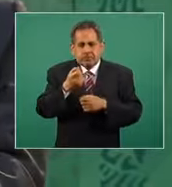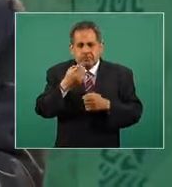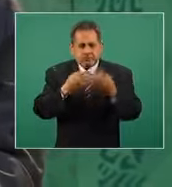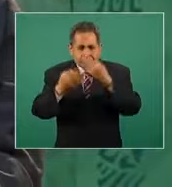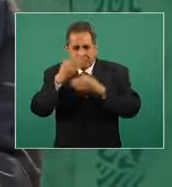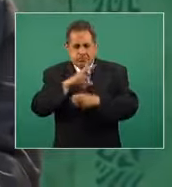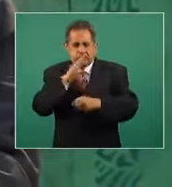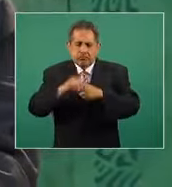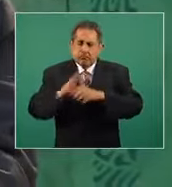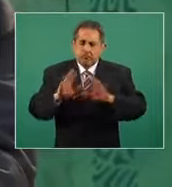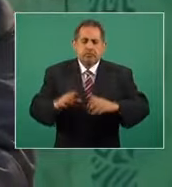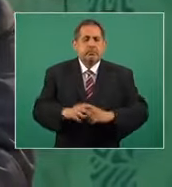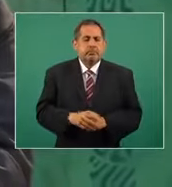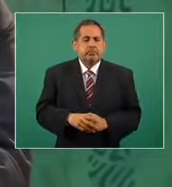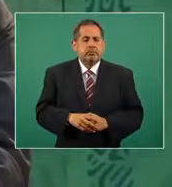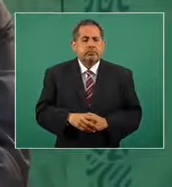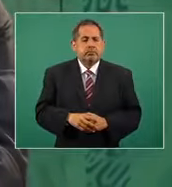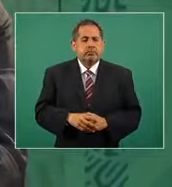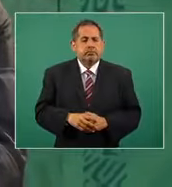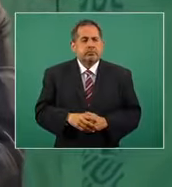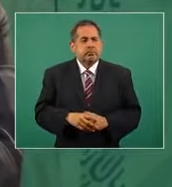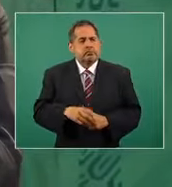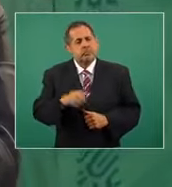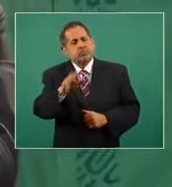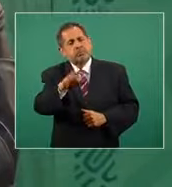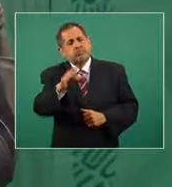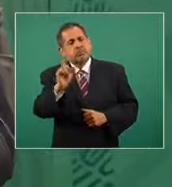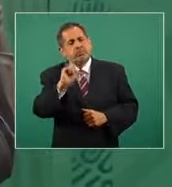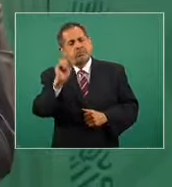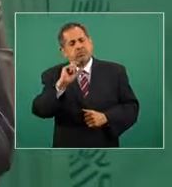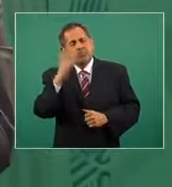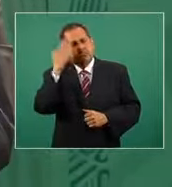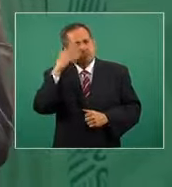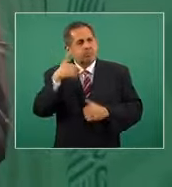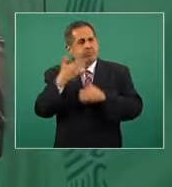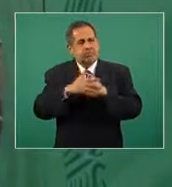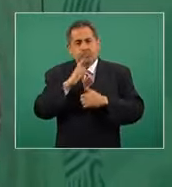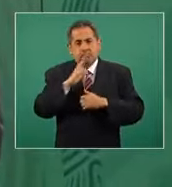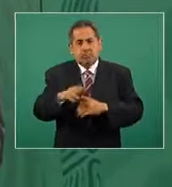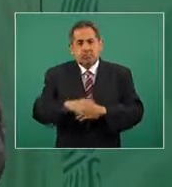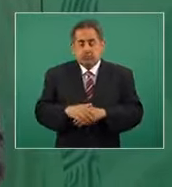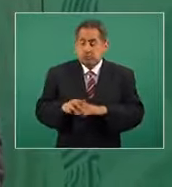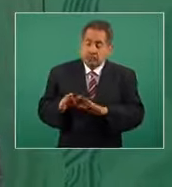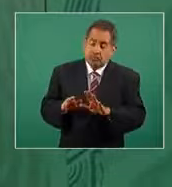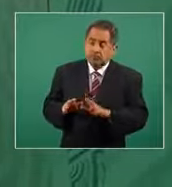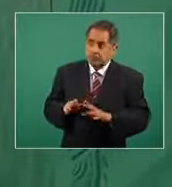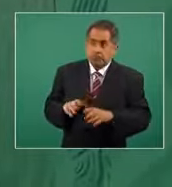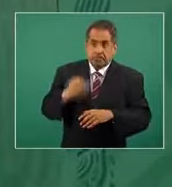manera masiva. ¿Cuándo se darían los resultados de este protocolo de investigación? Todavía,